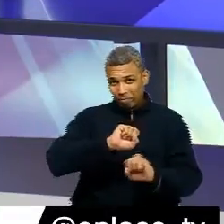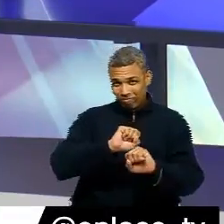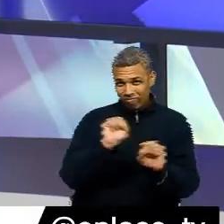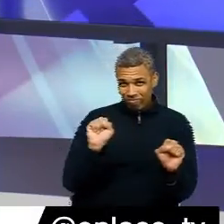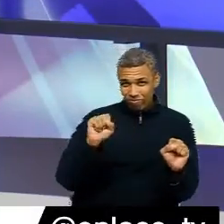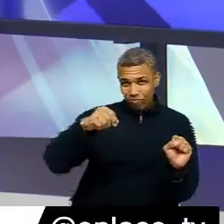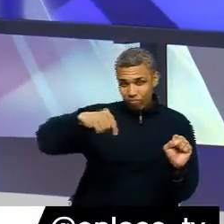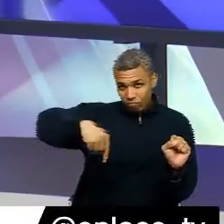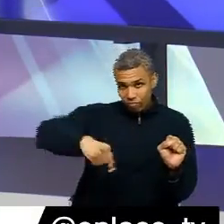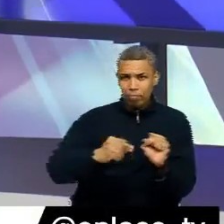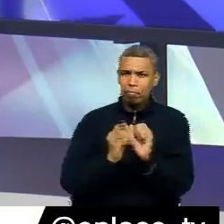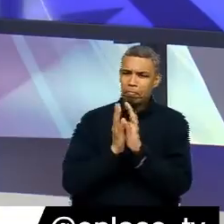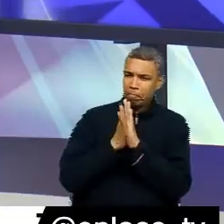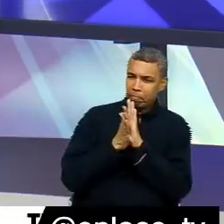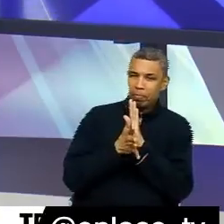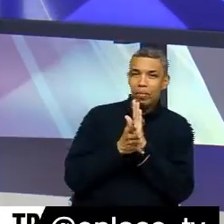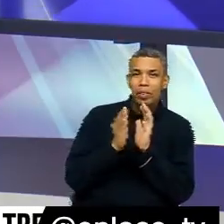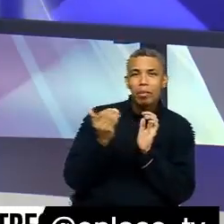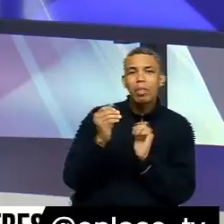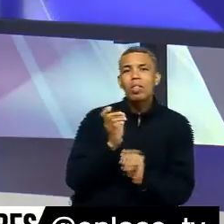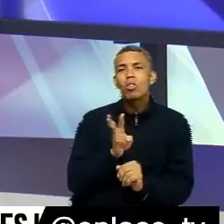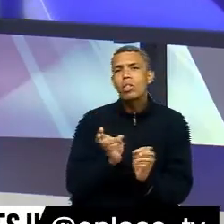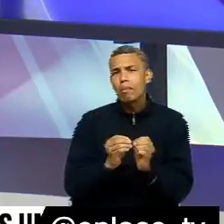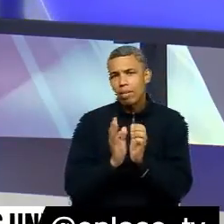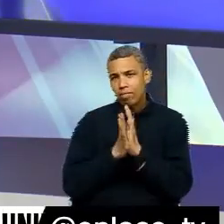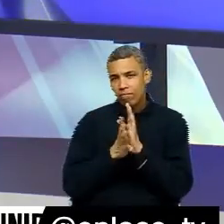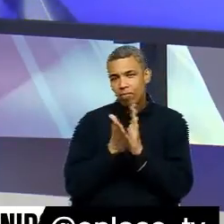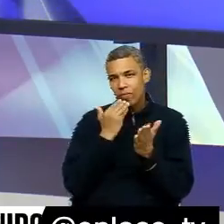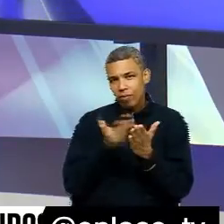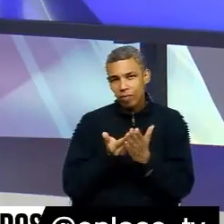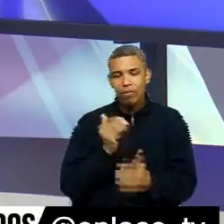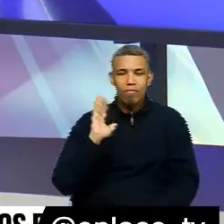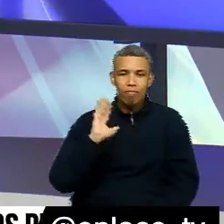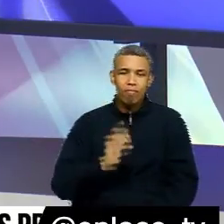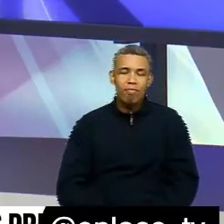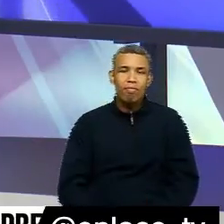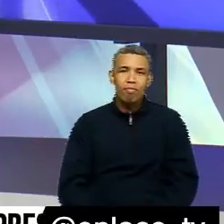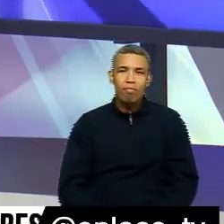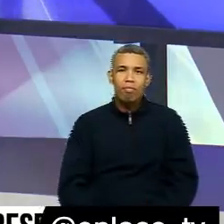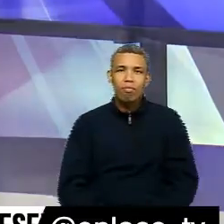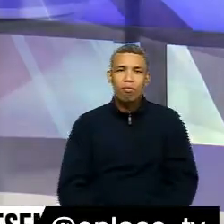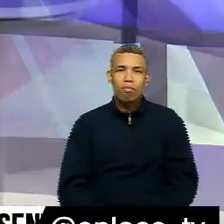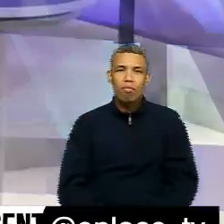Radio 6 AM y de nuevo al mediodía en lo que usted quiere ver, Enlace Noticias. Feliz noche para todos.